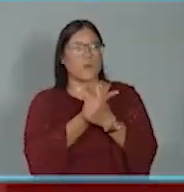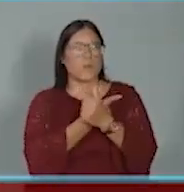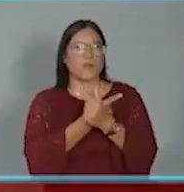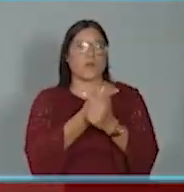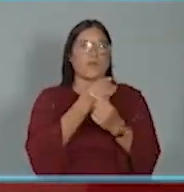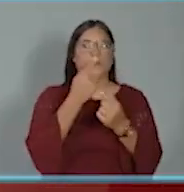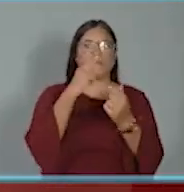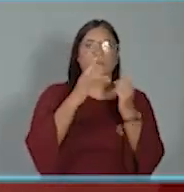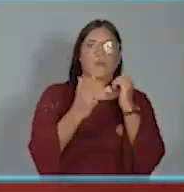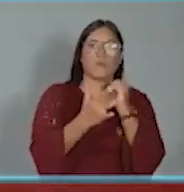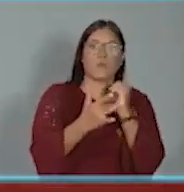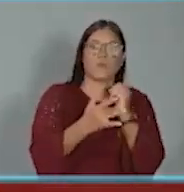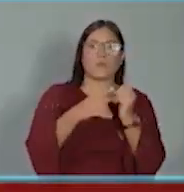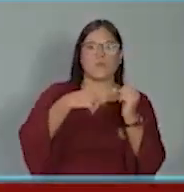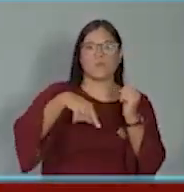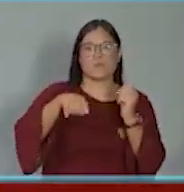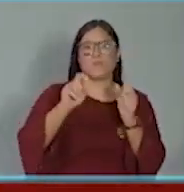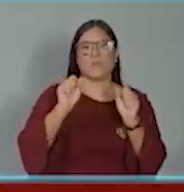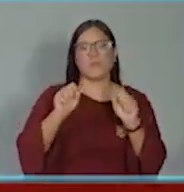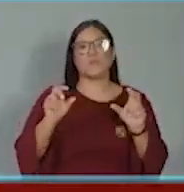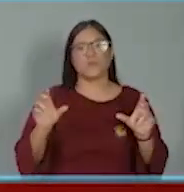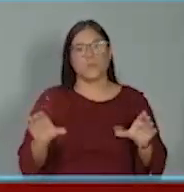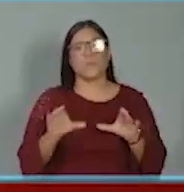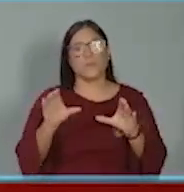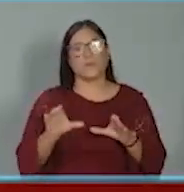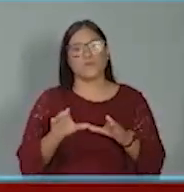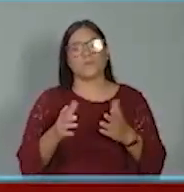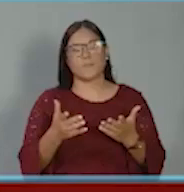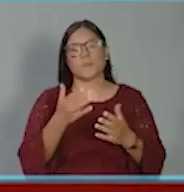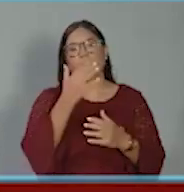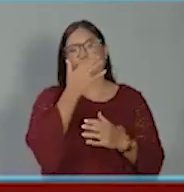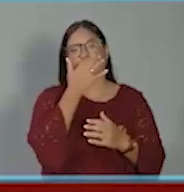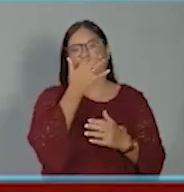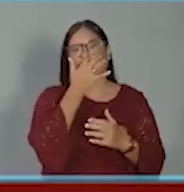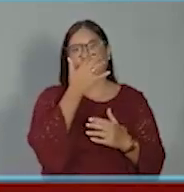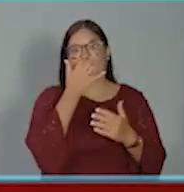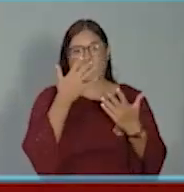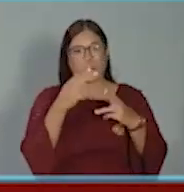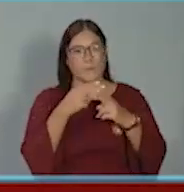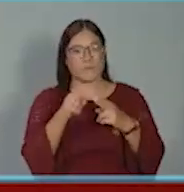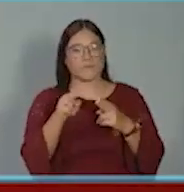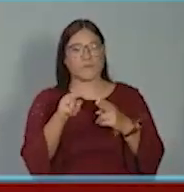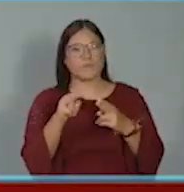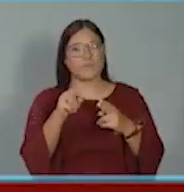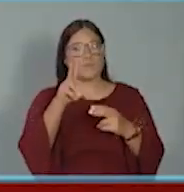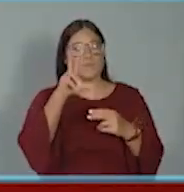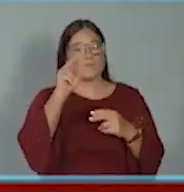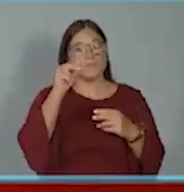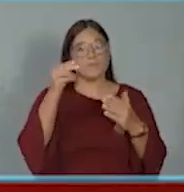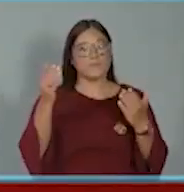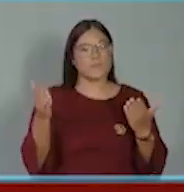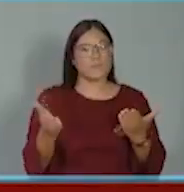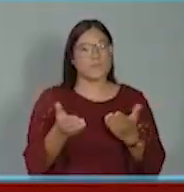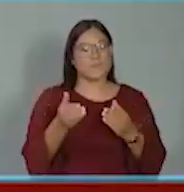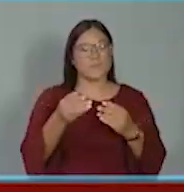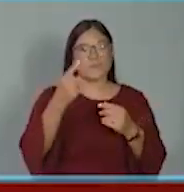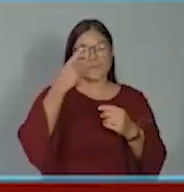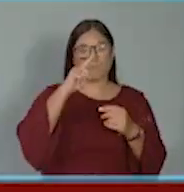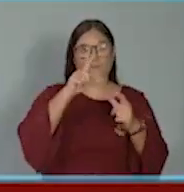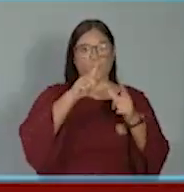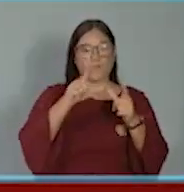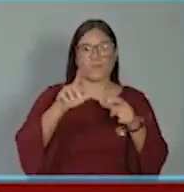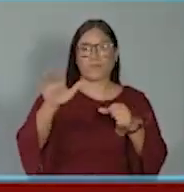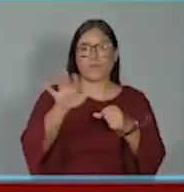Y eso Y eso pasó y por tanto lo que ameritaba era que si no se había dado el recorrido completo